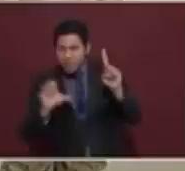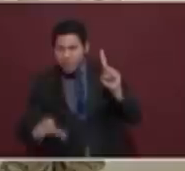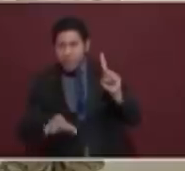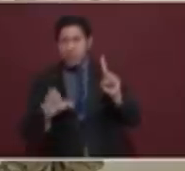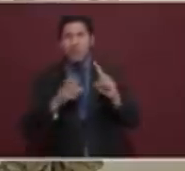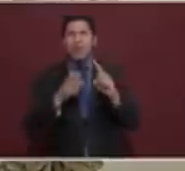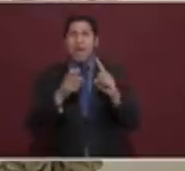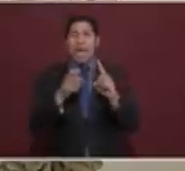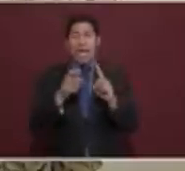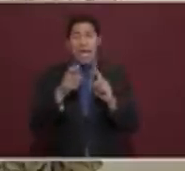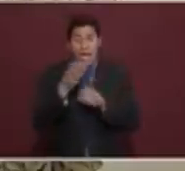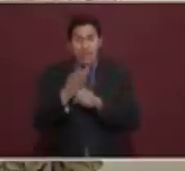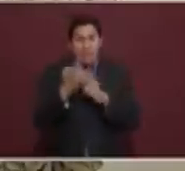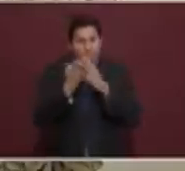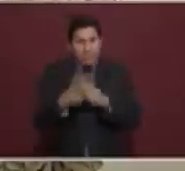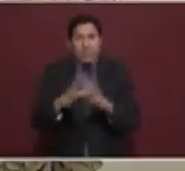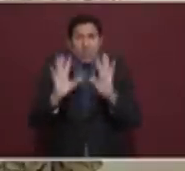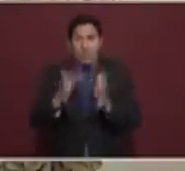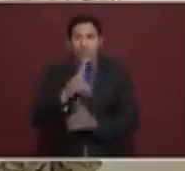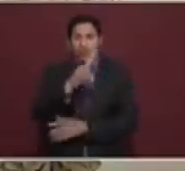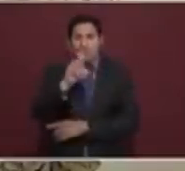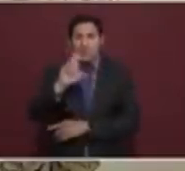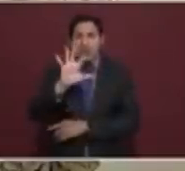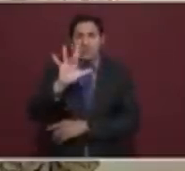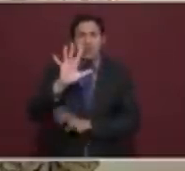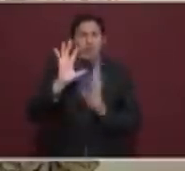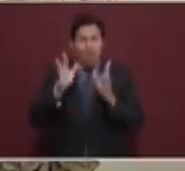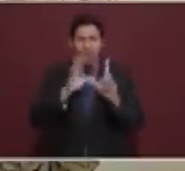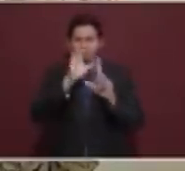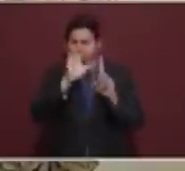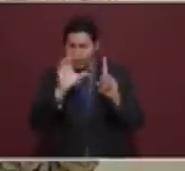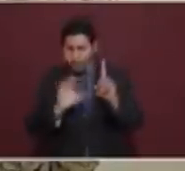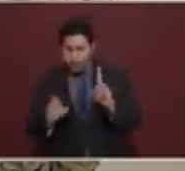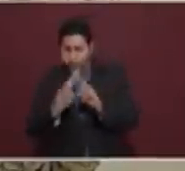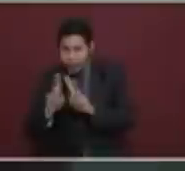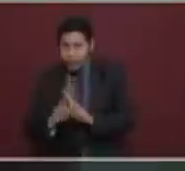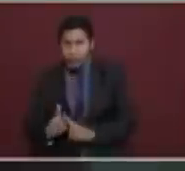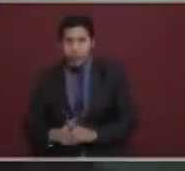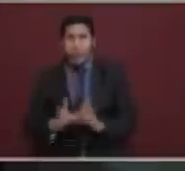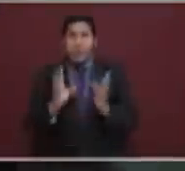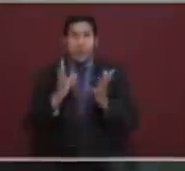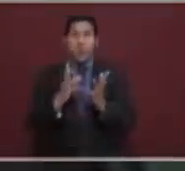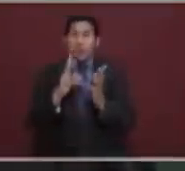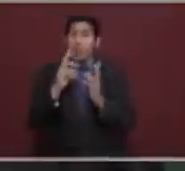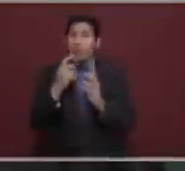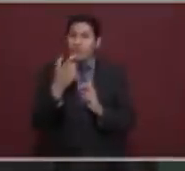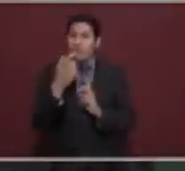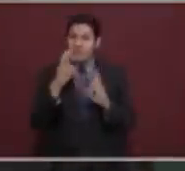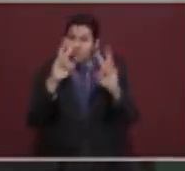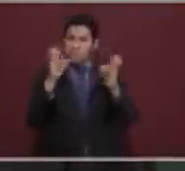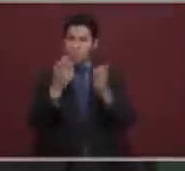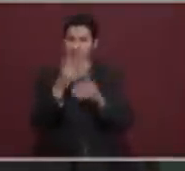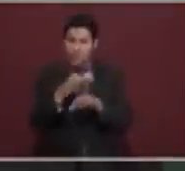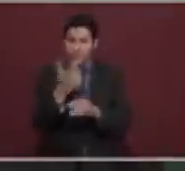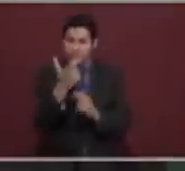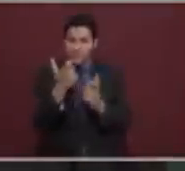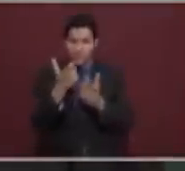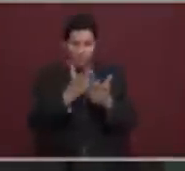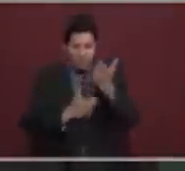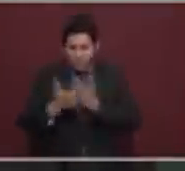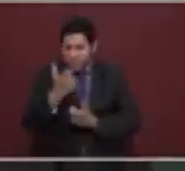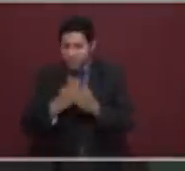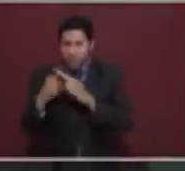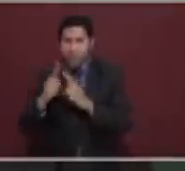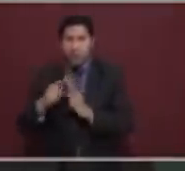por 150 entonces en la parte presupuestal estimamos que el impacto para